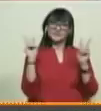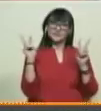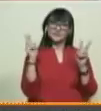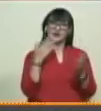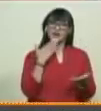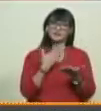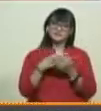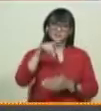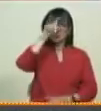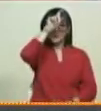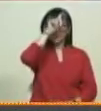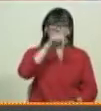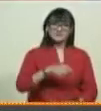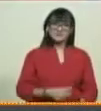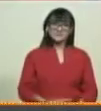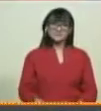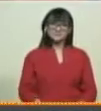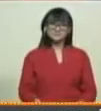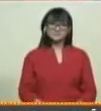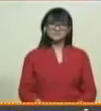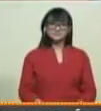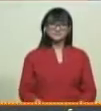Turquía, gracias.